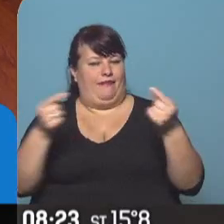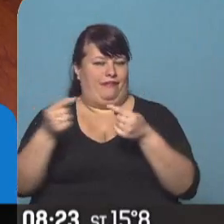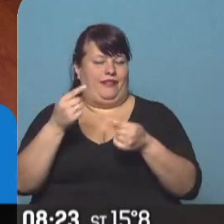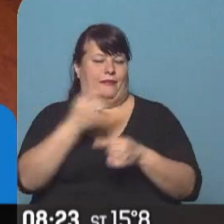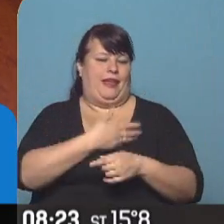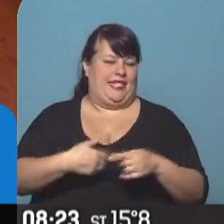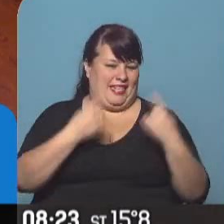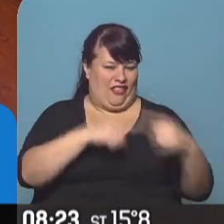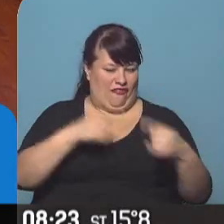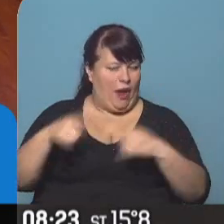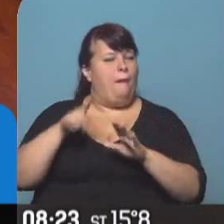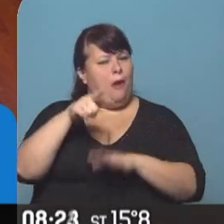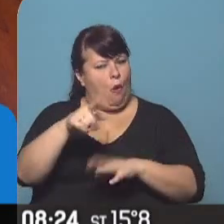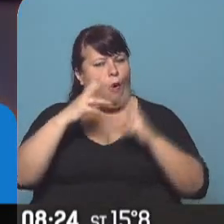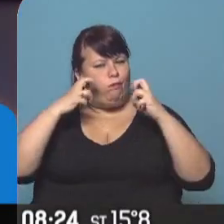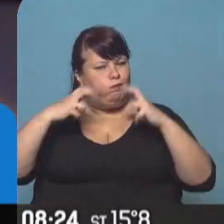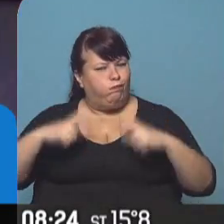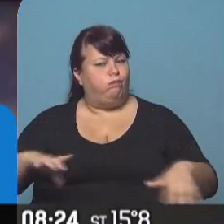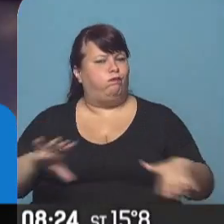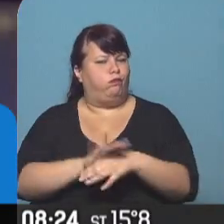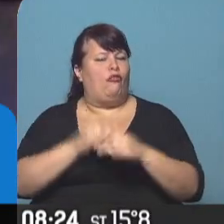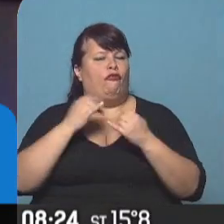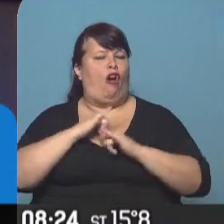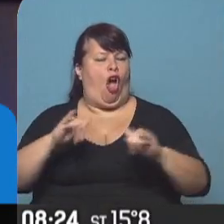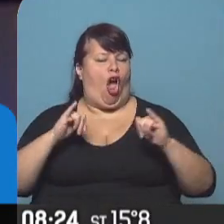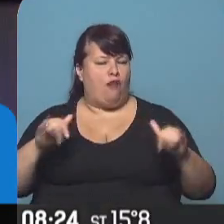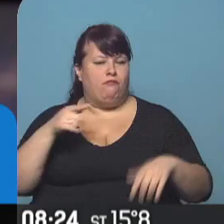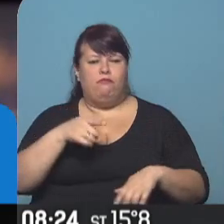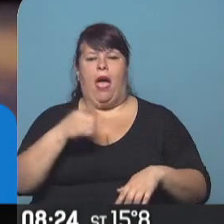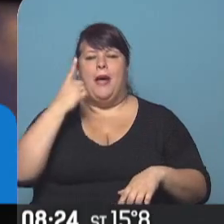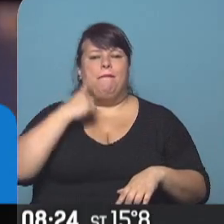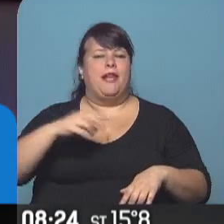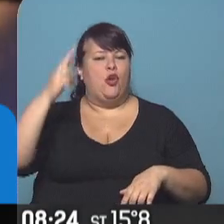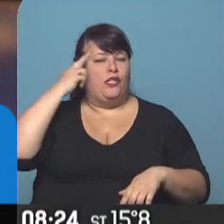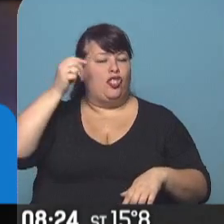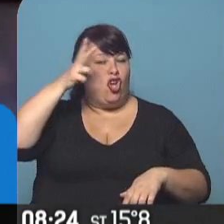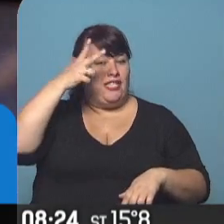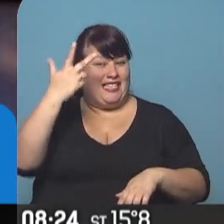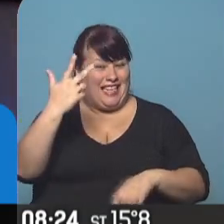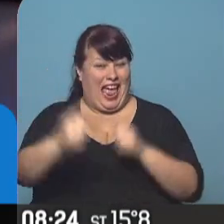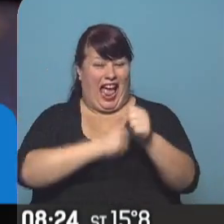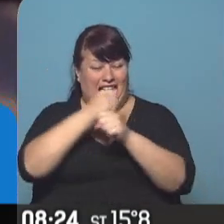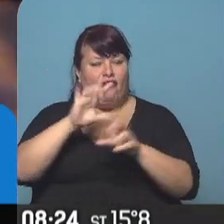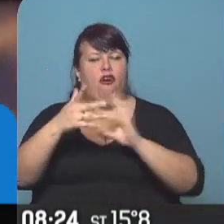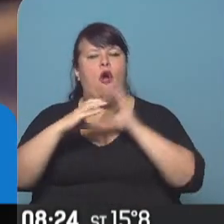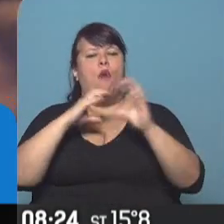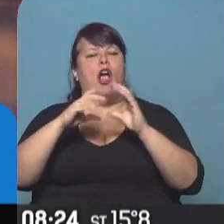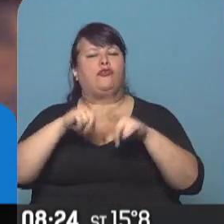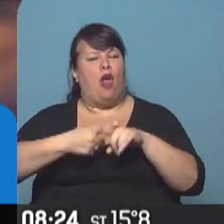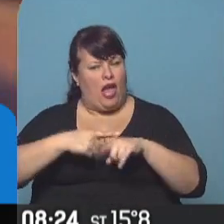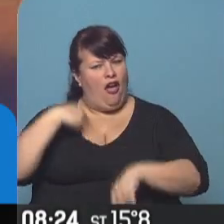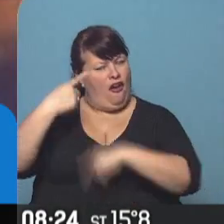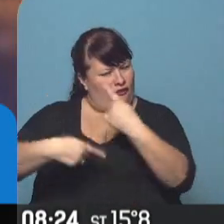presidencial pero vos has revisado y muy bien las campañas desde 1983 la comunicación de los políticos es